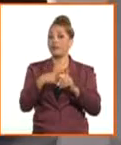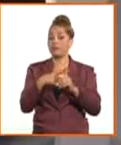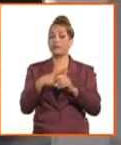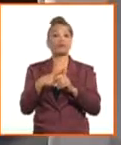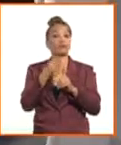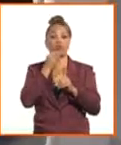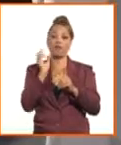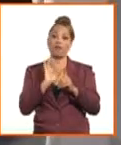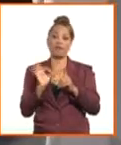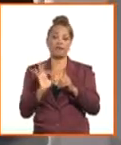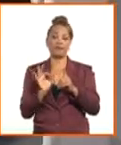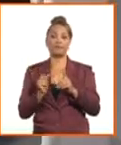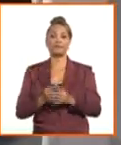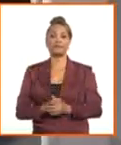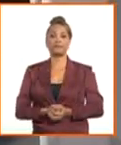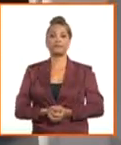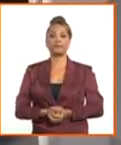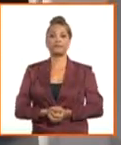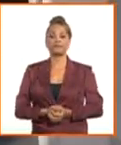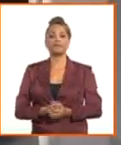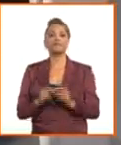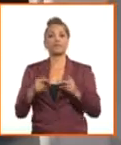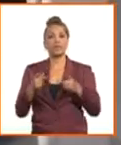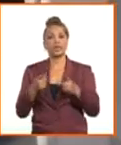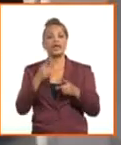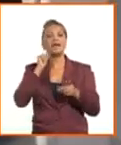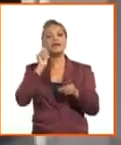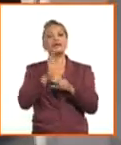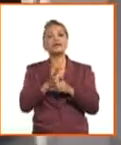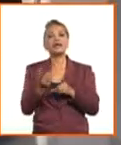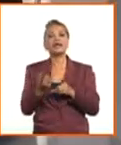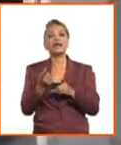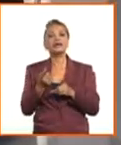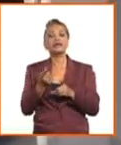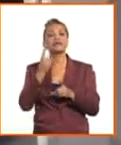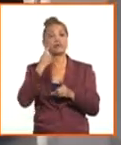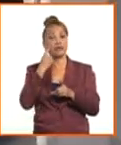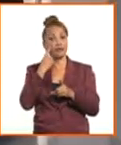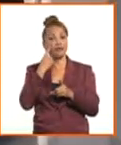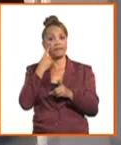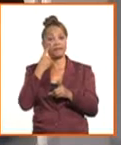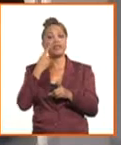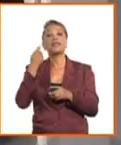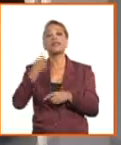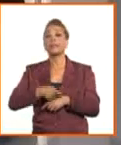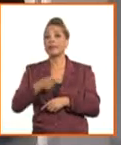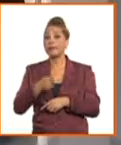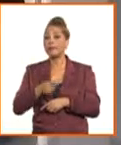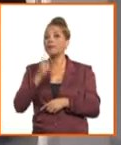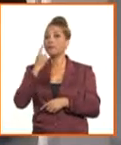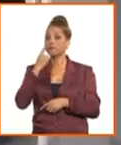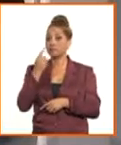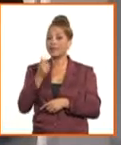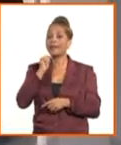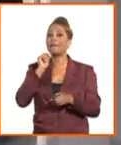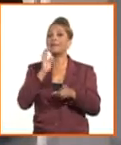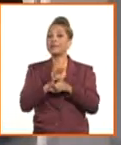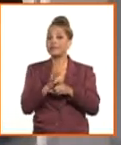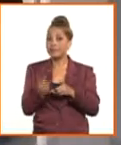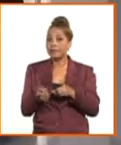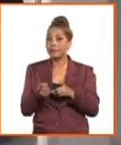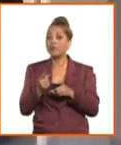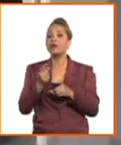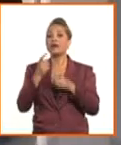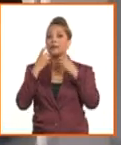cambiario. Repito, el punto de partida tenemos que tomarlo en cuenta. Tenemos que tomar en cuenta el punto de partida para lo que